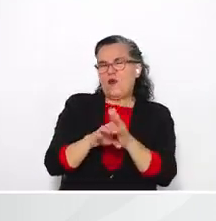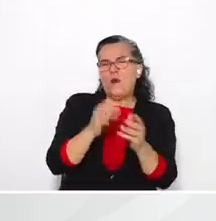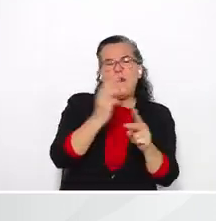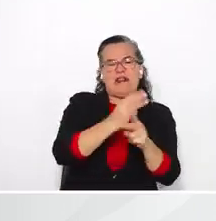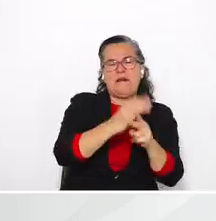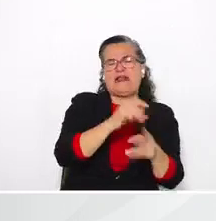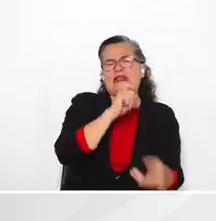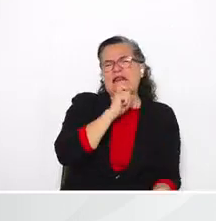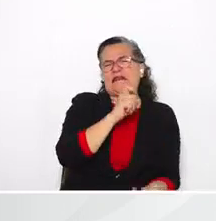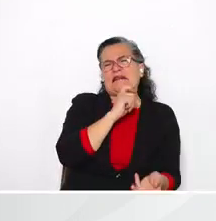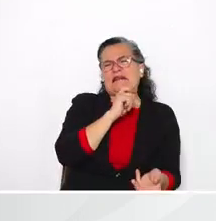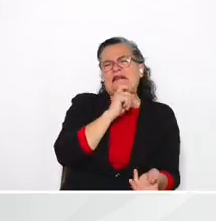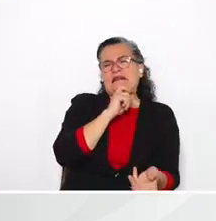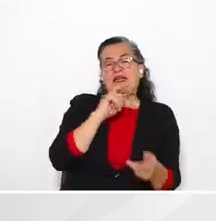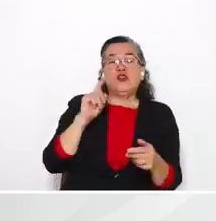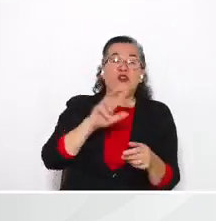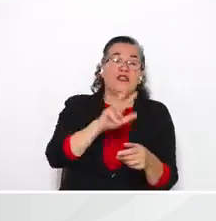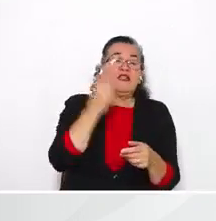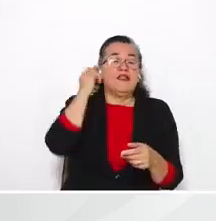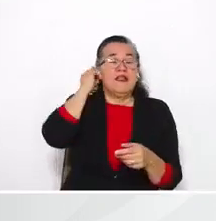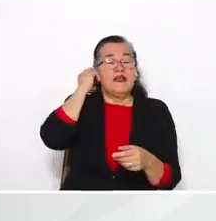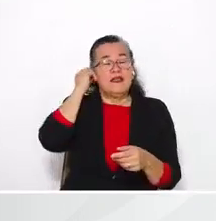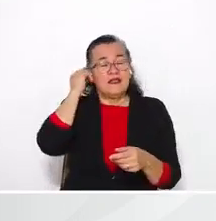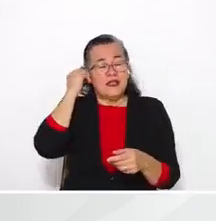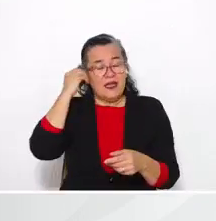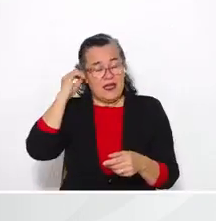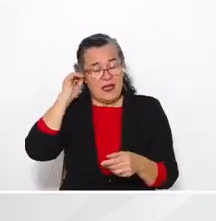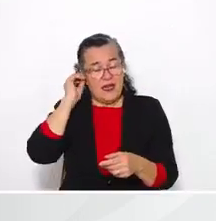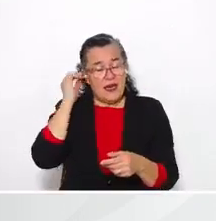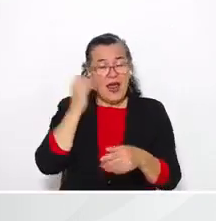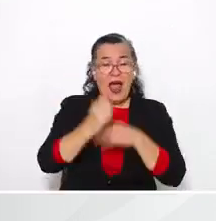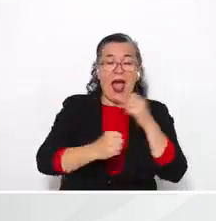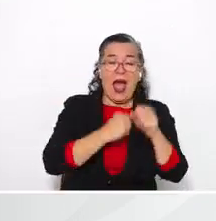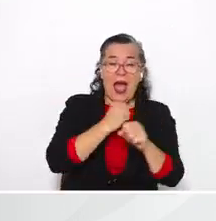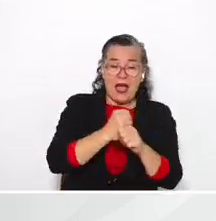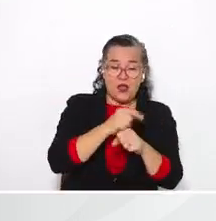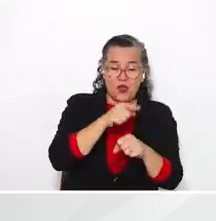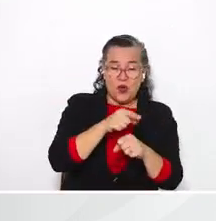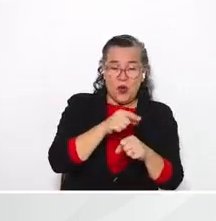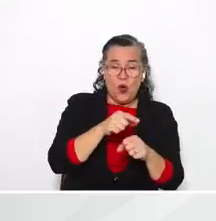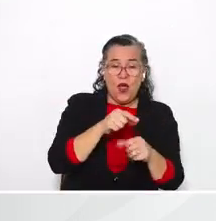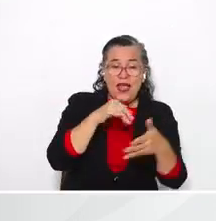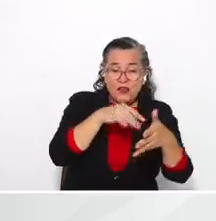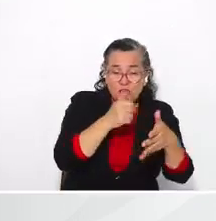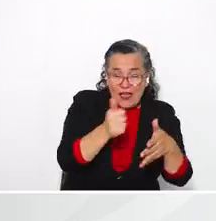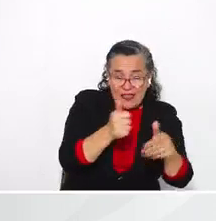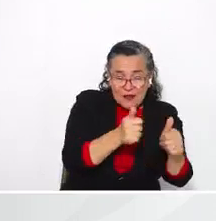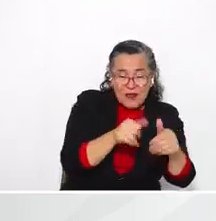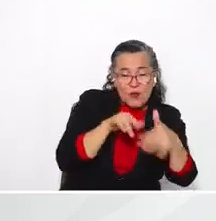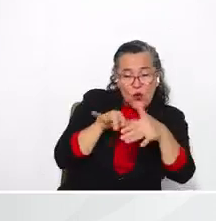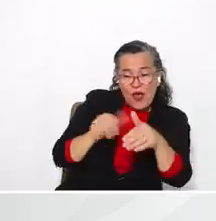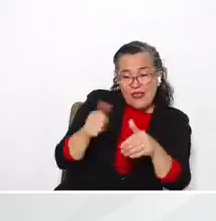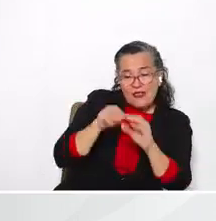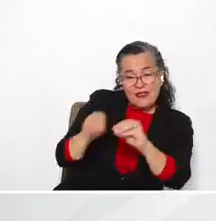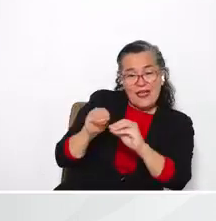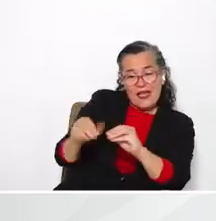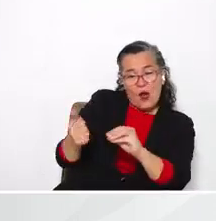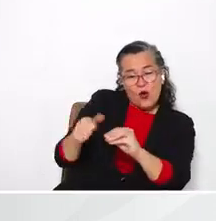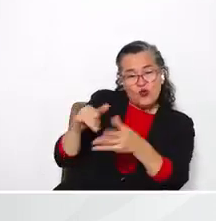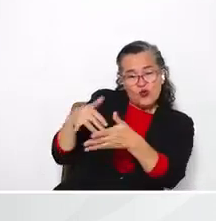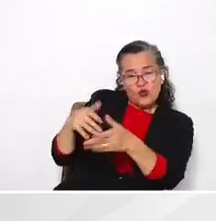ponemos estudiantes de tercer año o el profesor está ahí en su oficina para que el estudiante venga y lo